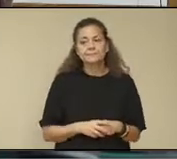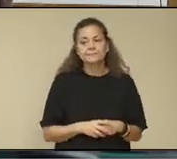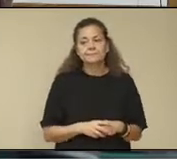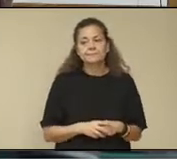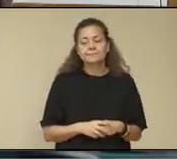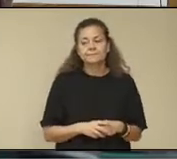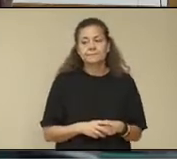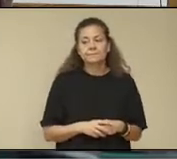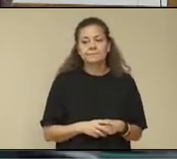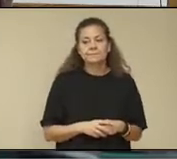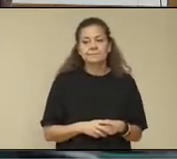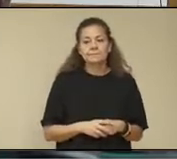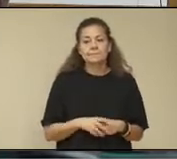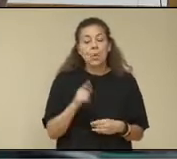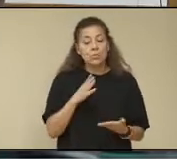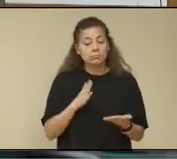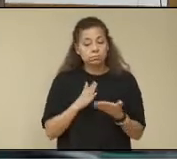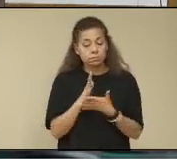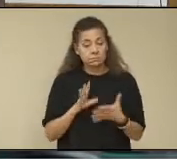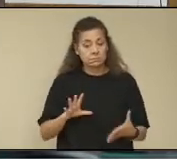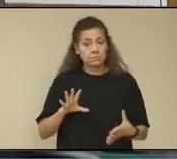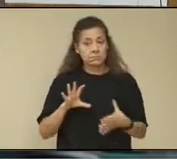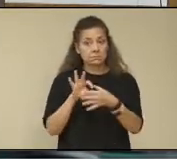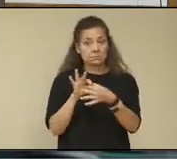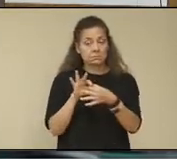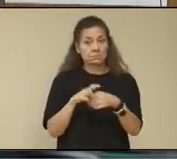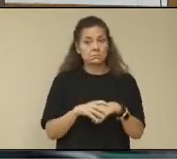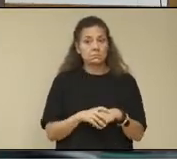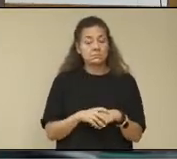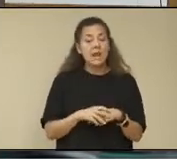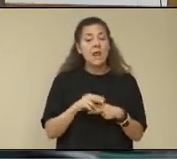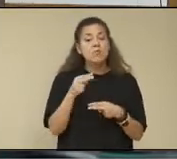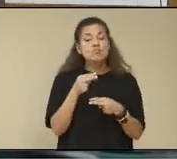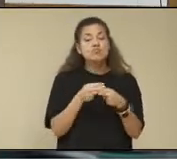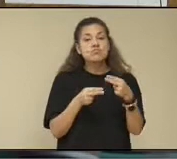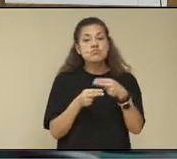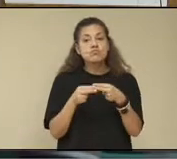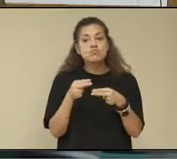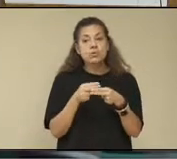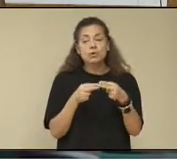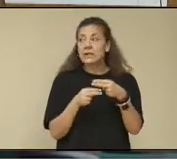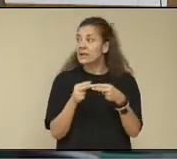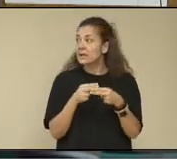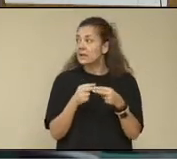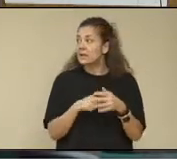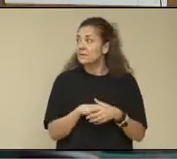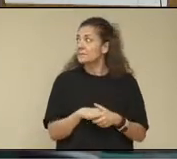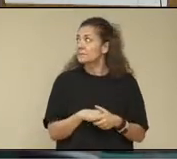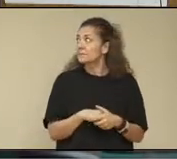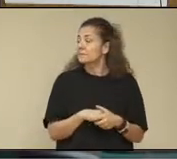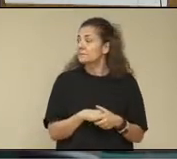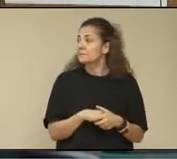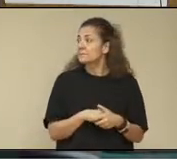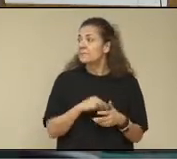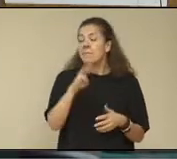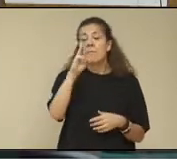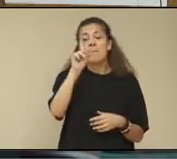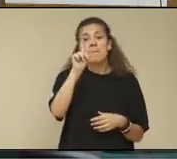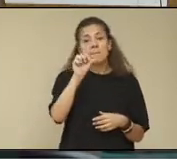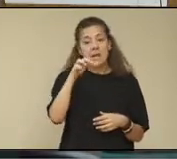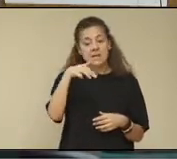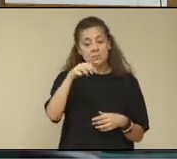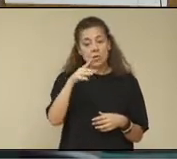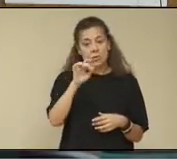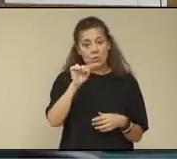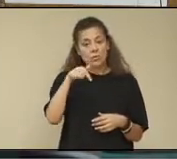que corresponde a la proteína de Plasmodium, una proteína